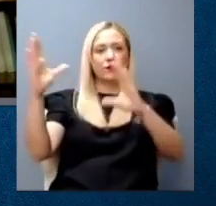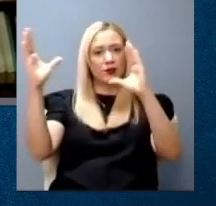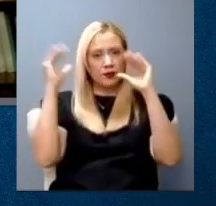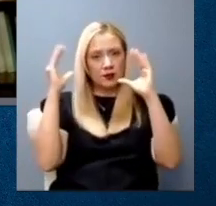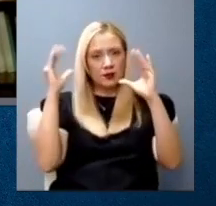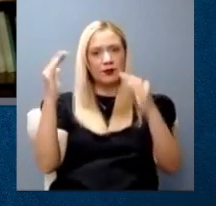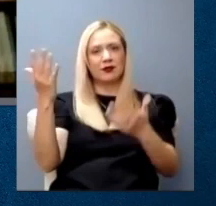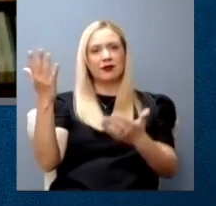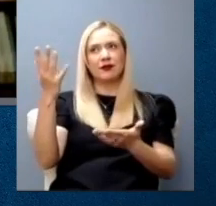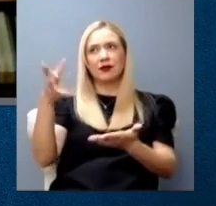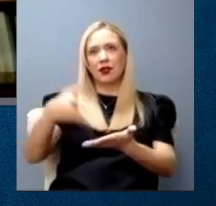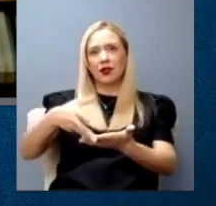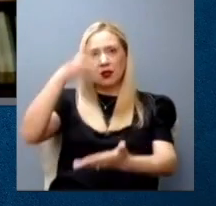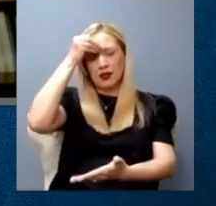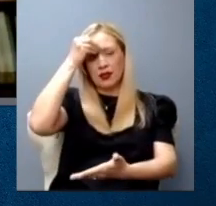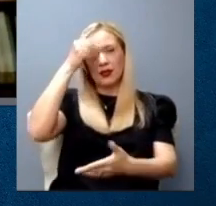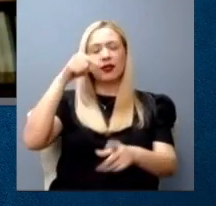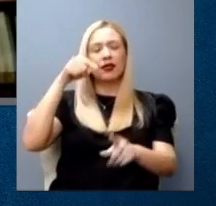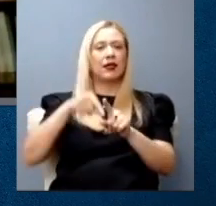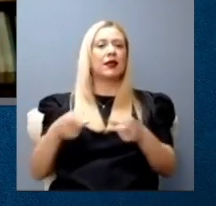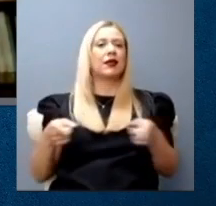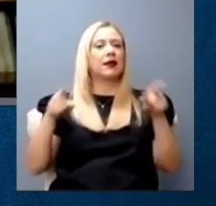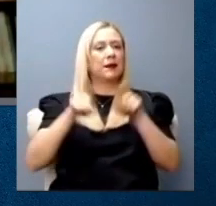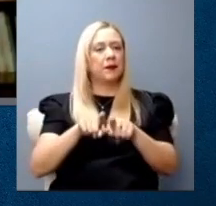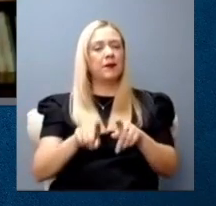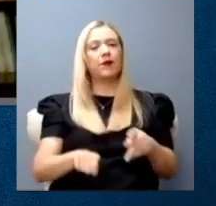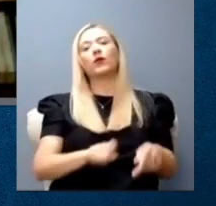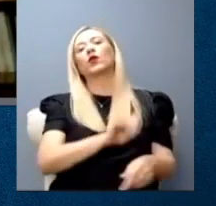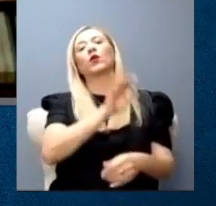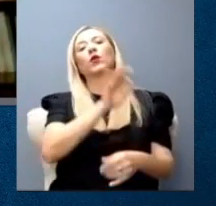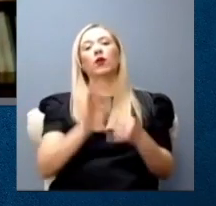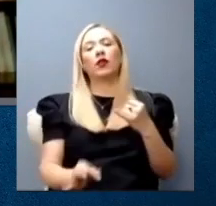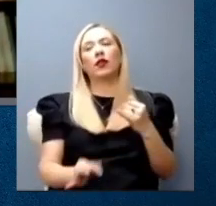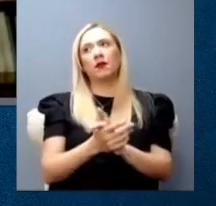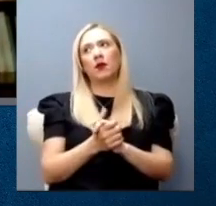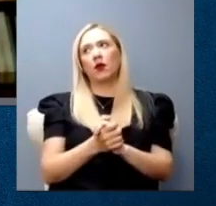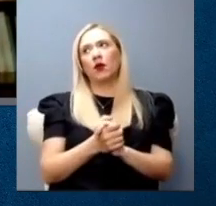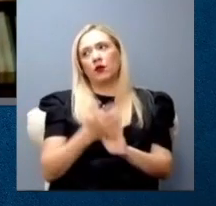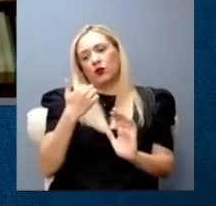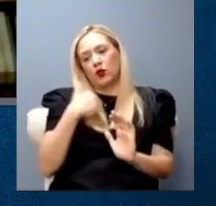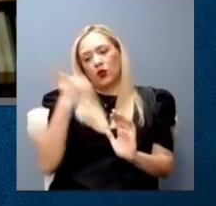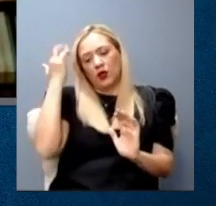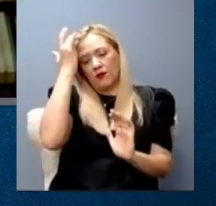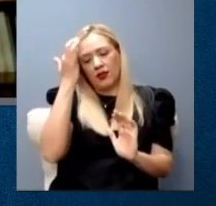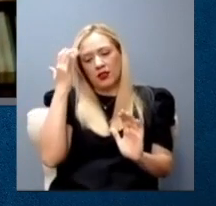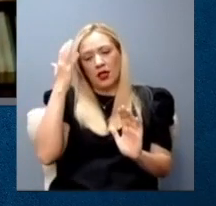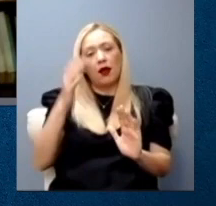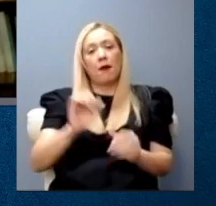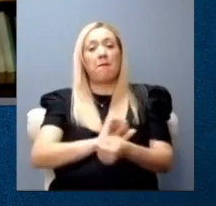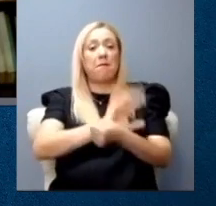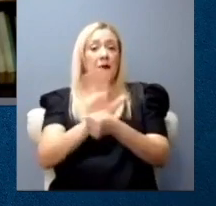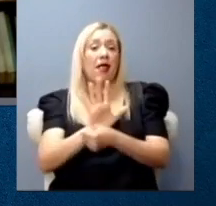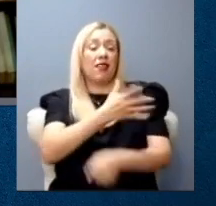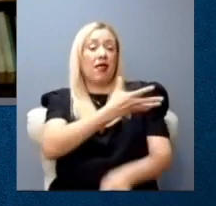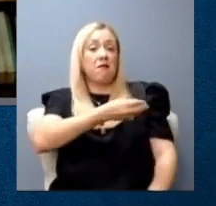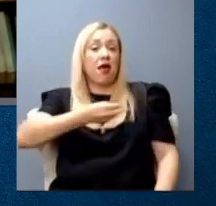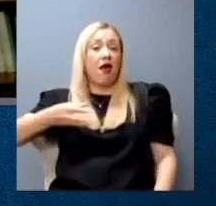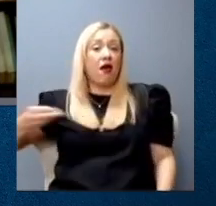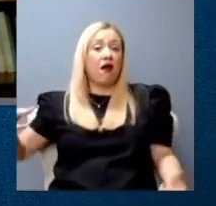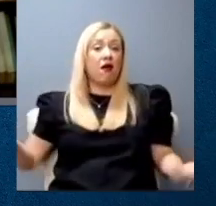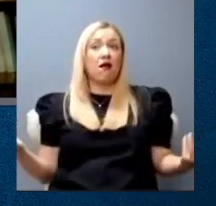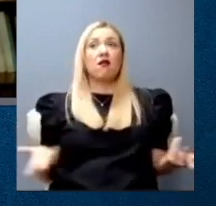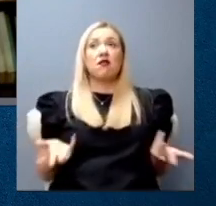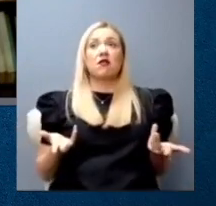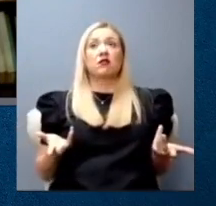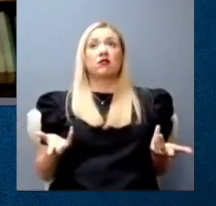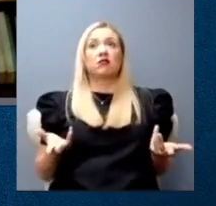hacia los ordenamientos. Una última reflexión, quizá en el marco de la pandemia, es que la